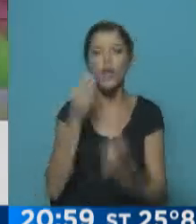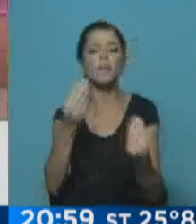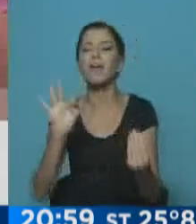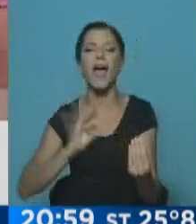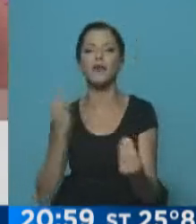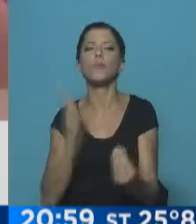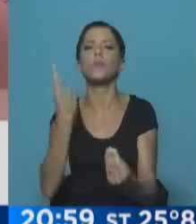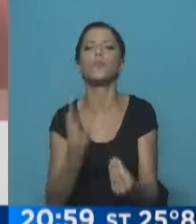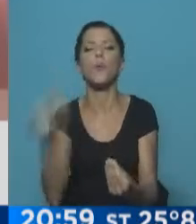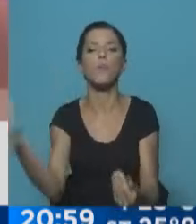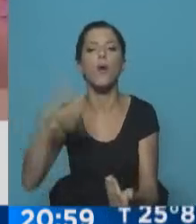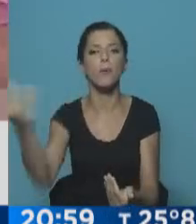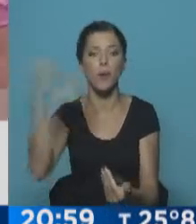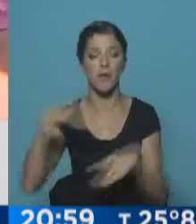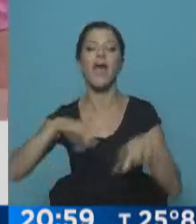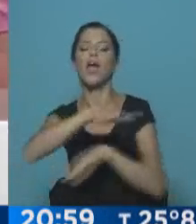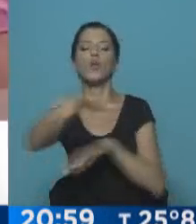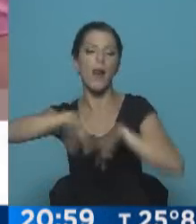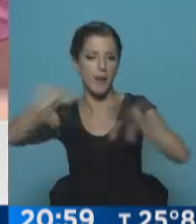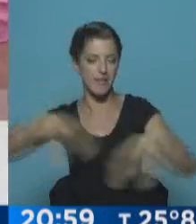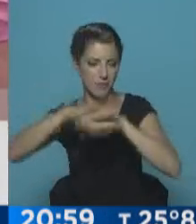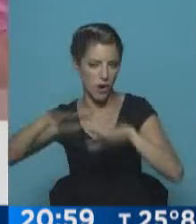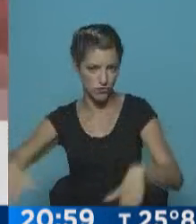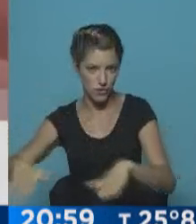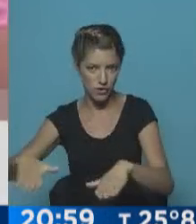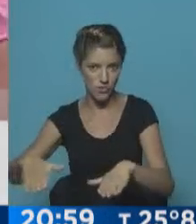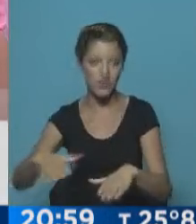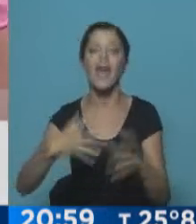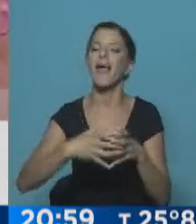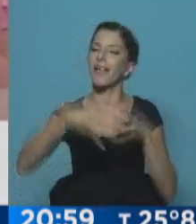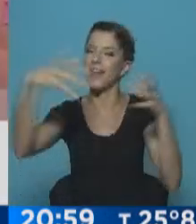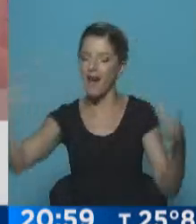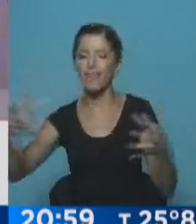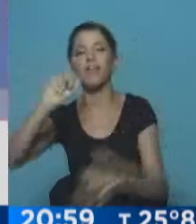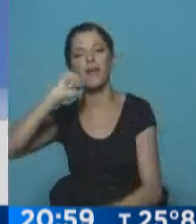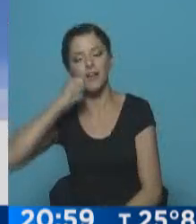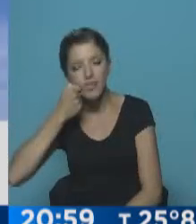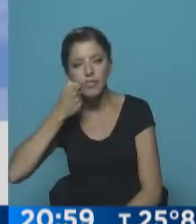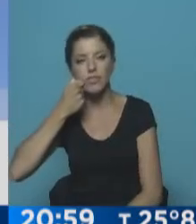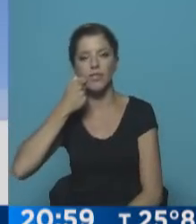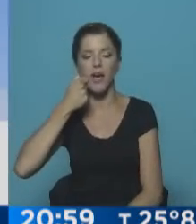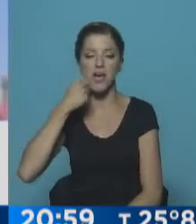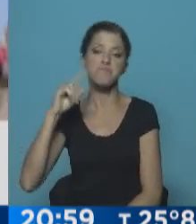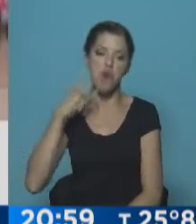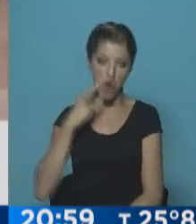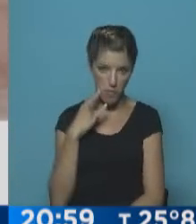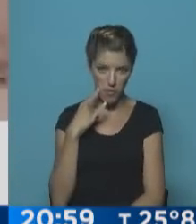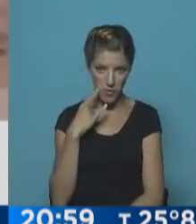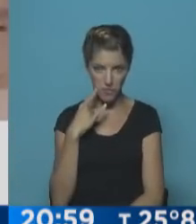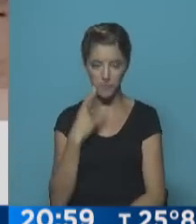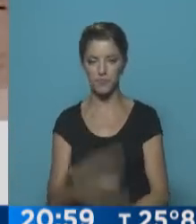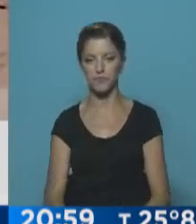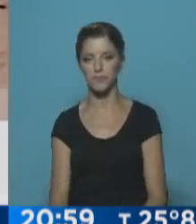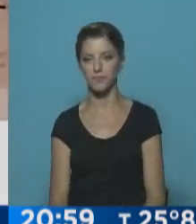año? Y la playa para los chicos, que es más abierta, más linda, más cómoda para las criaturas, es más